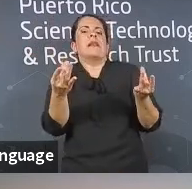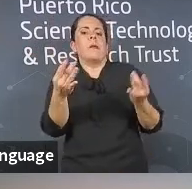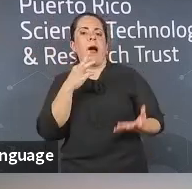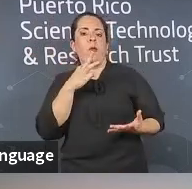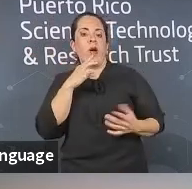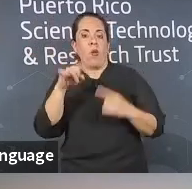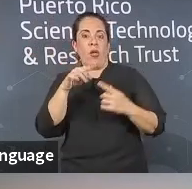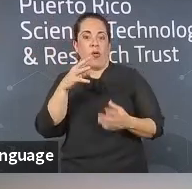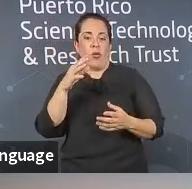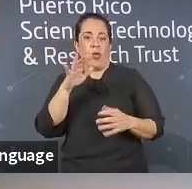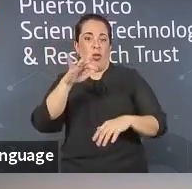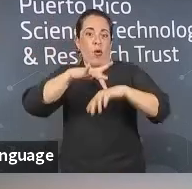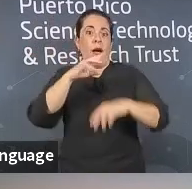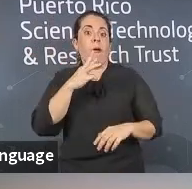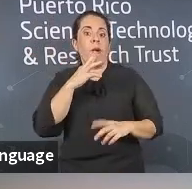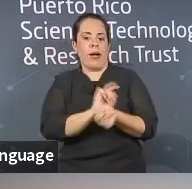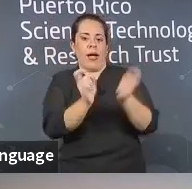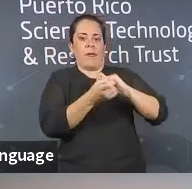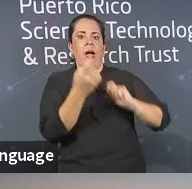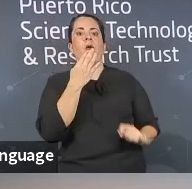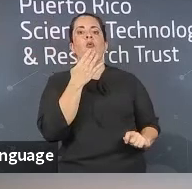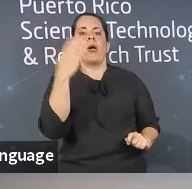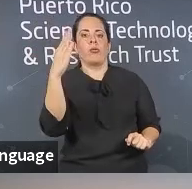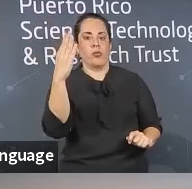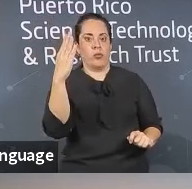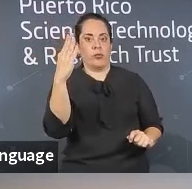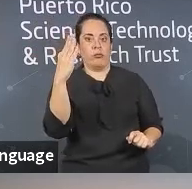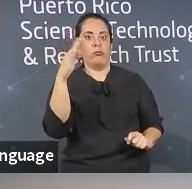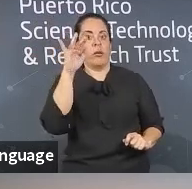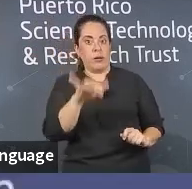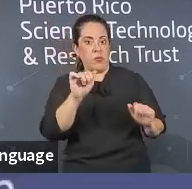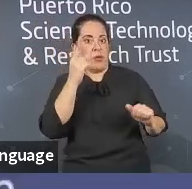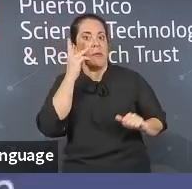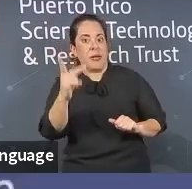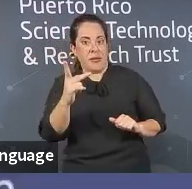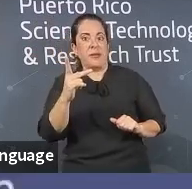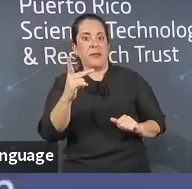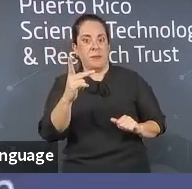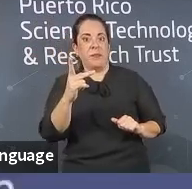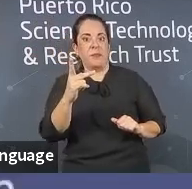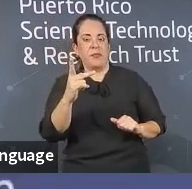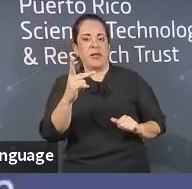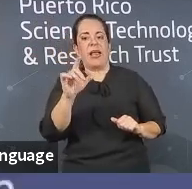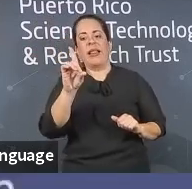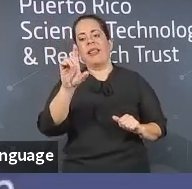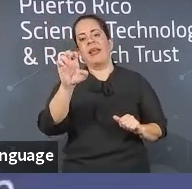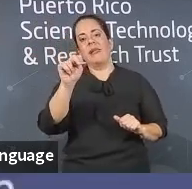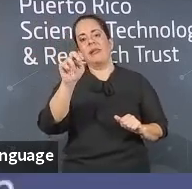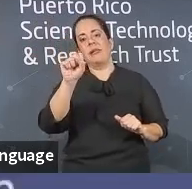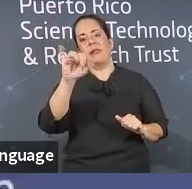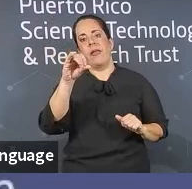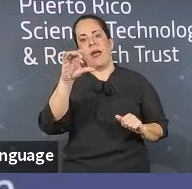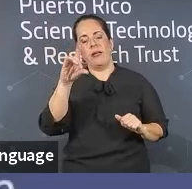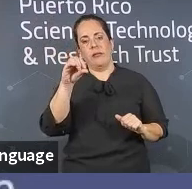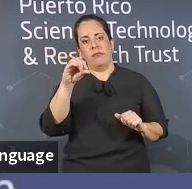se transforma en color azul. Y pues así se puede ver también la densidad. Cuando lo